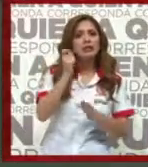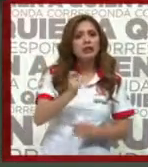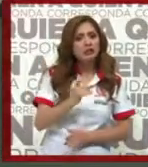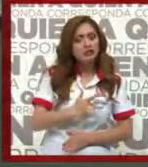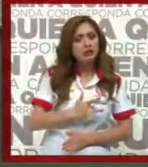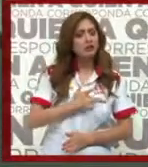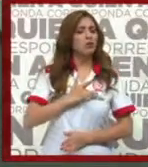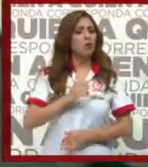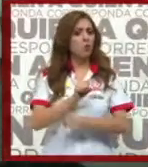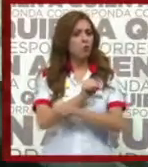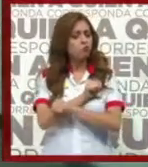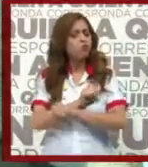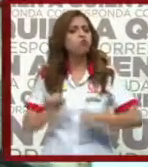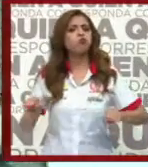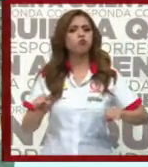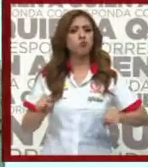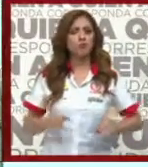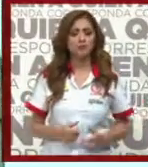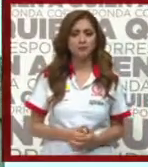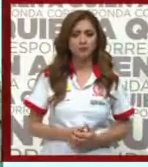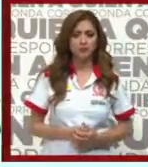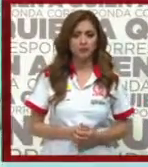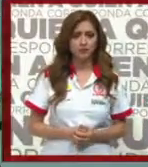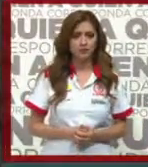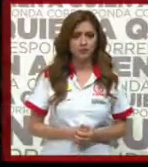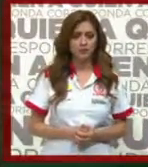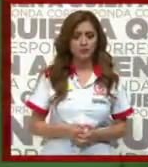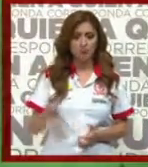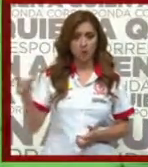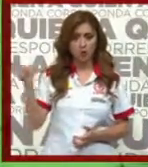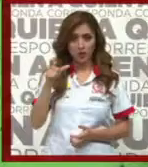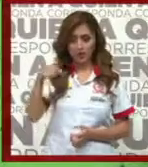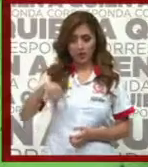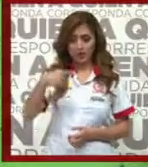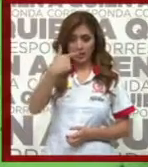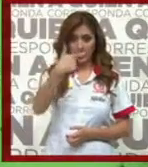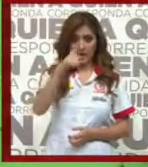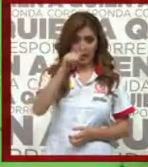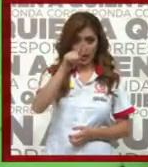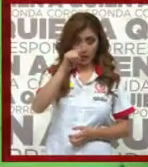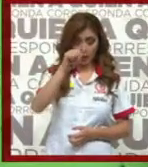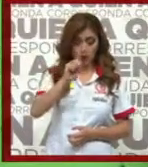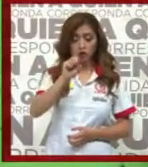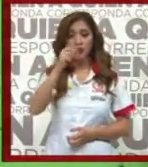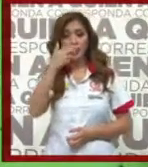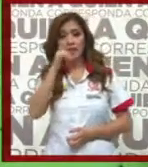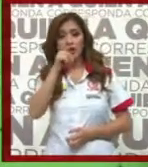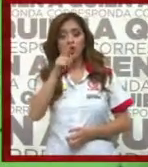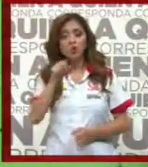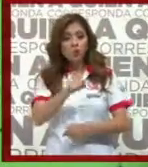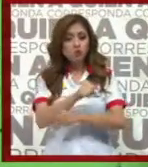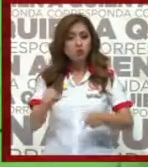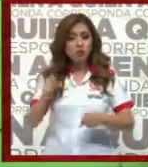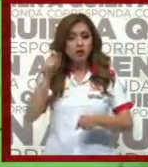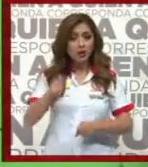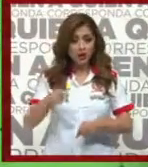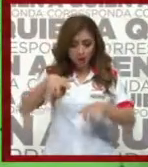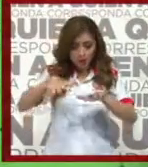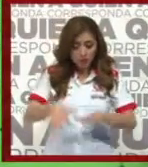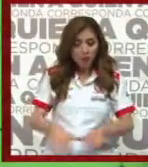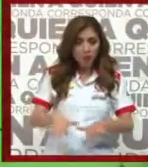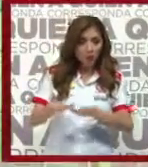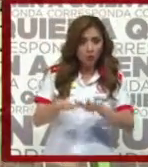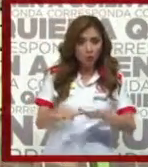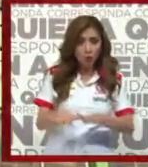explosión. Comentan que cuando explotan los gatos hidráulicos, así dicen ellos, que el piso se cimbra, como